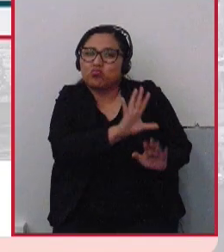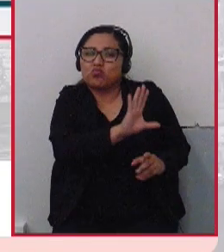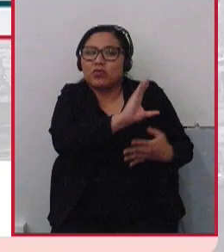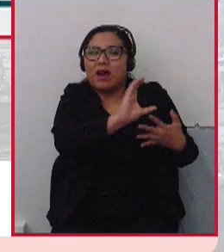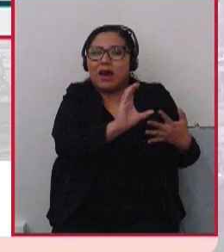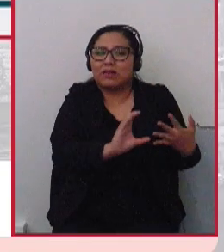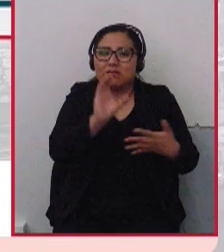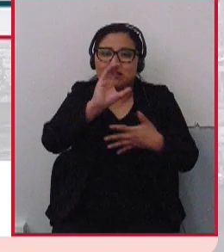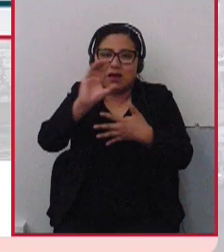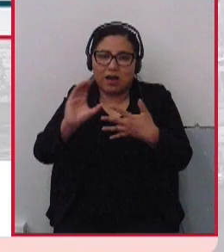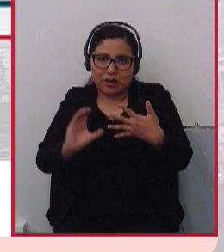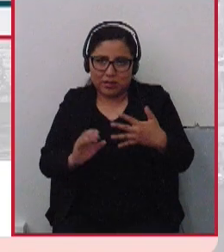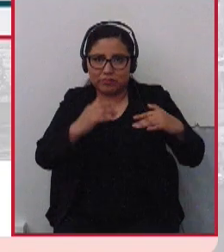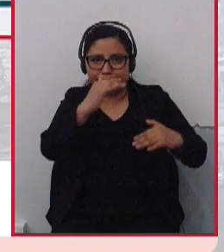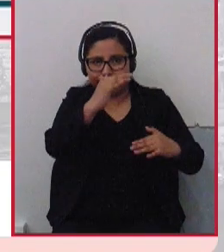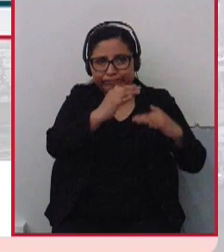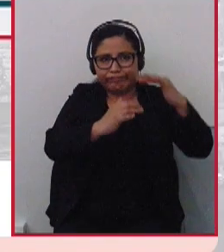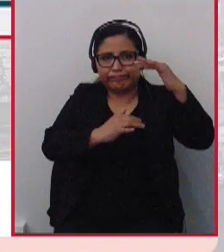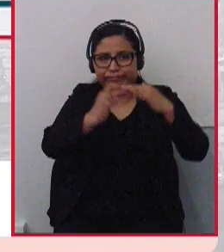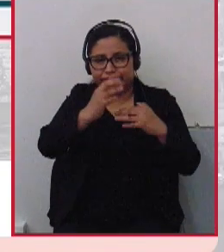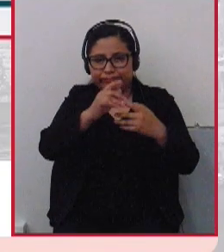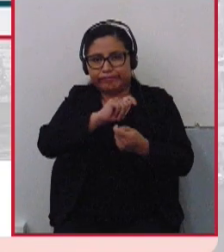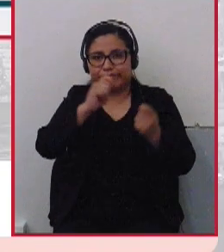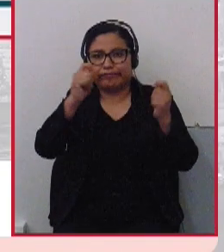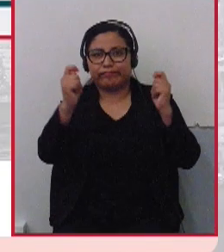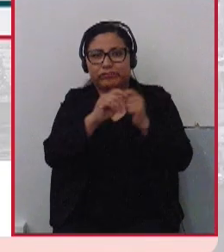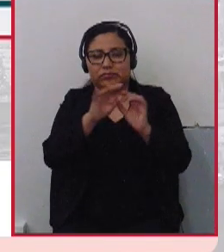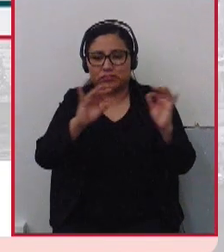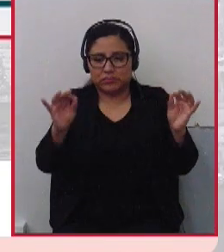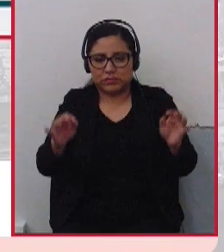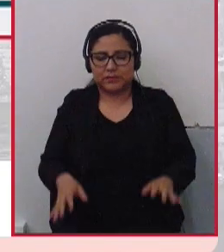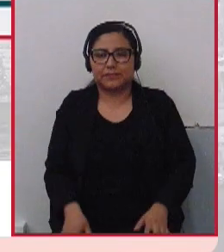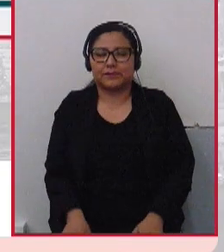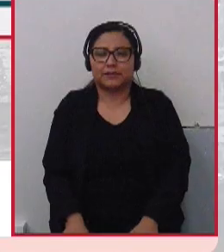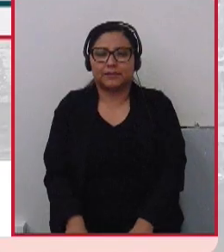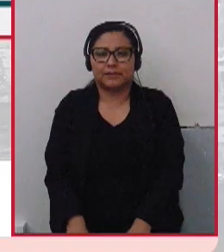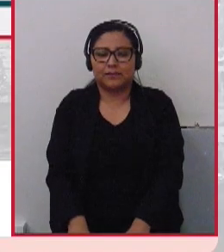particularidades en la flotabilidad y en la recuperación.